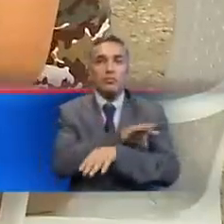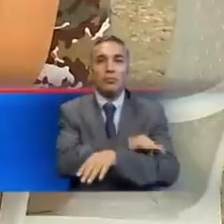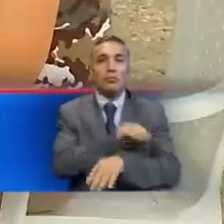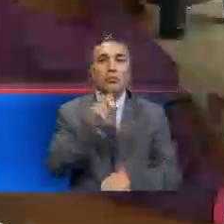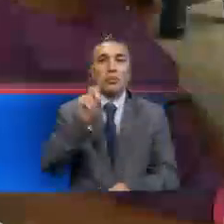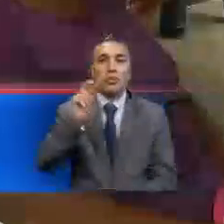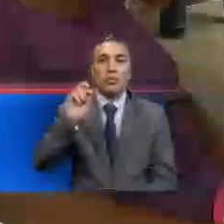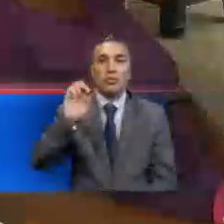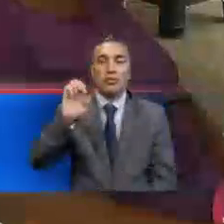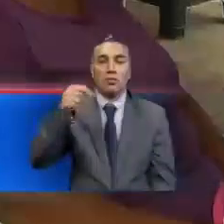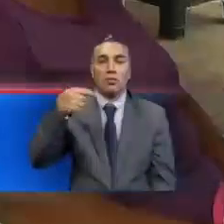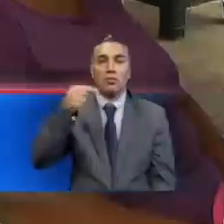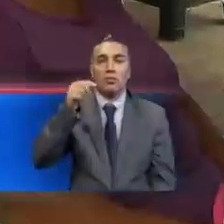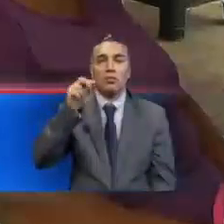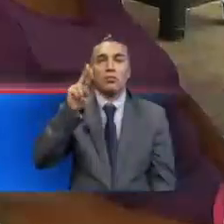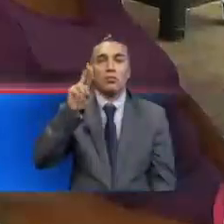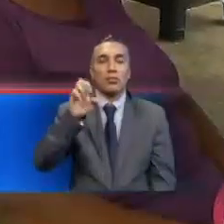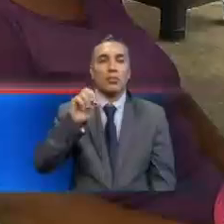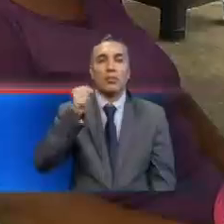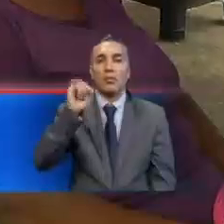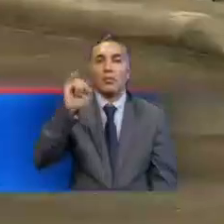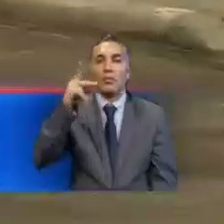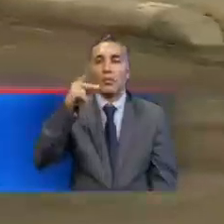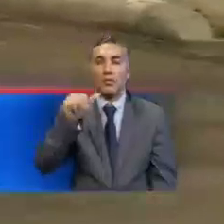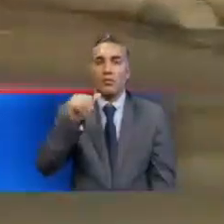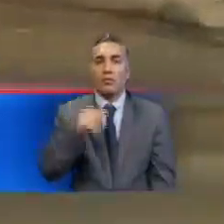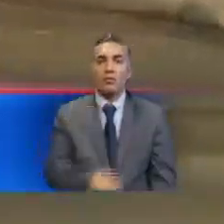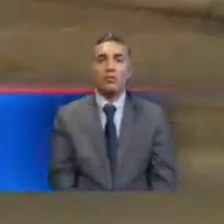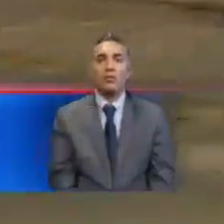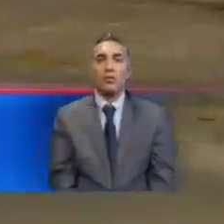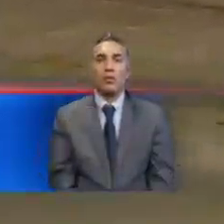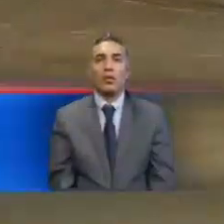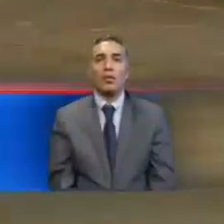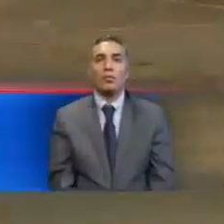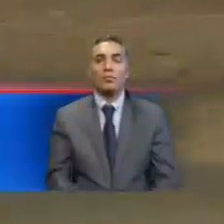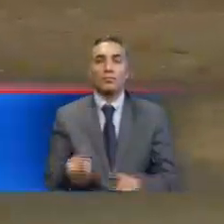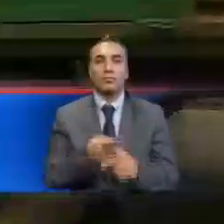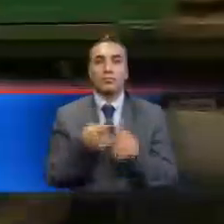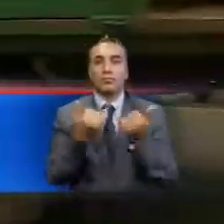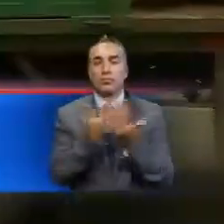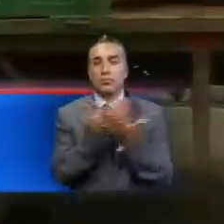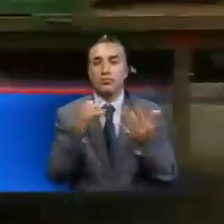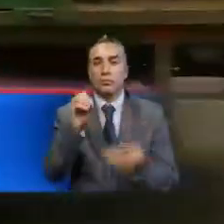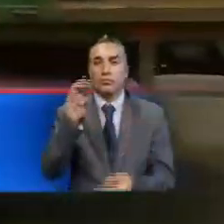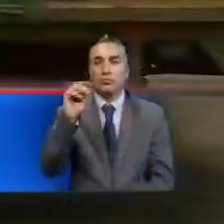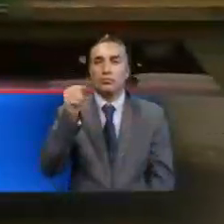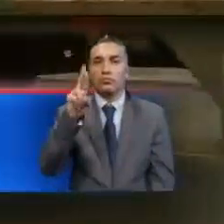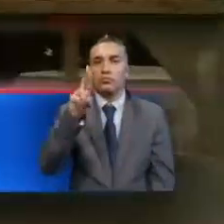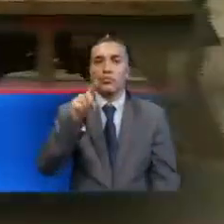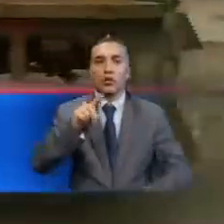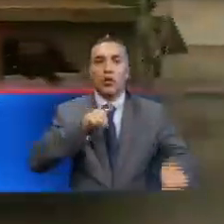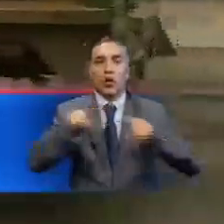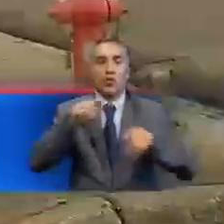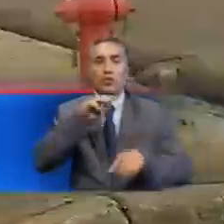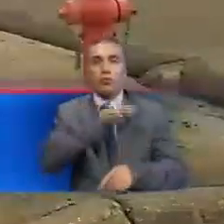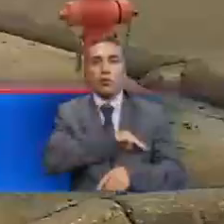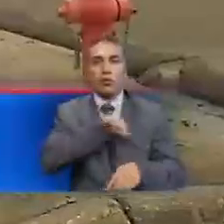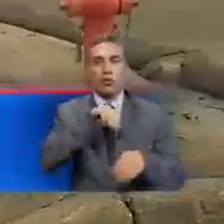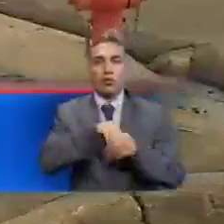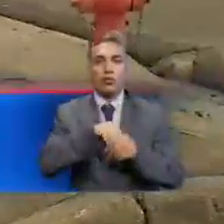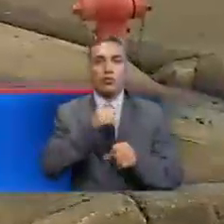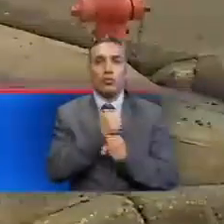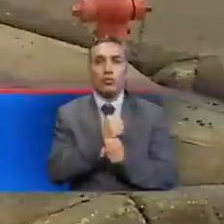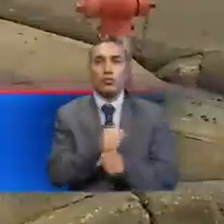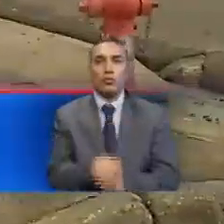dengue, el Zika y el chikungunya. Escuchemos a Omar Tobar, él es jefe municipal de la